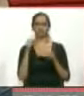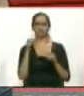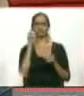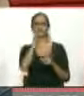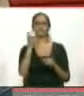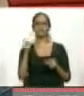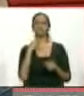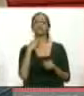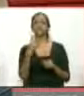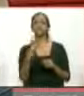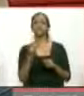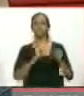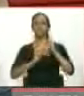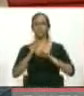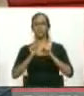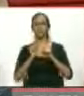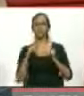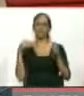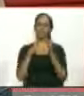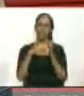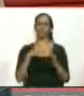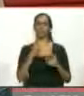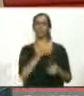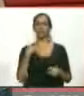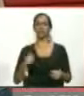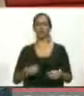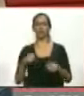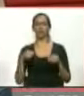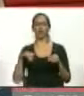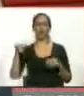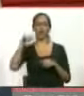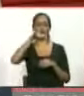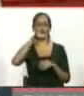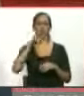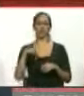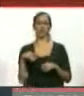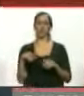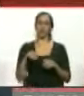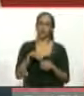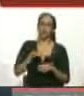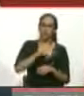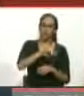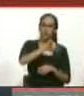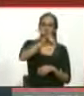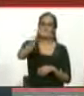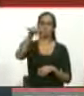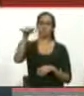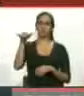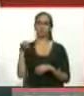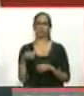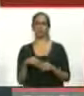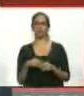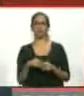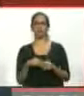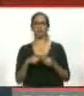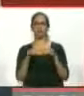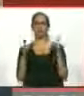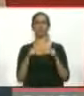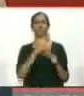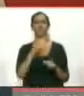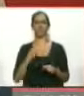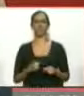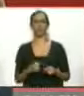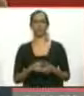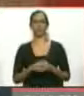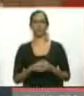atacando a china porque unos aviones de combate pasaron sobre suelo es sobre el espacio aéreo chino